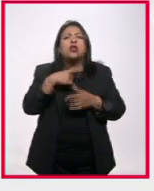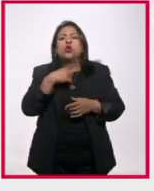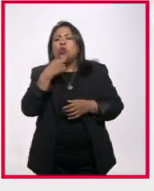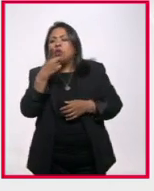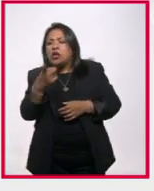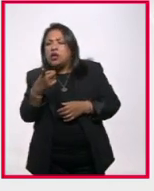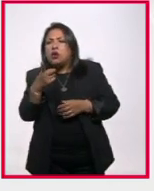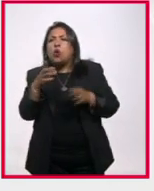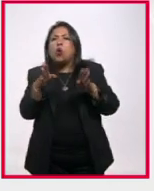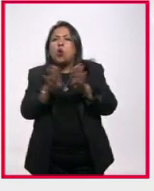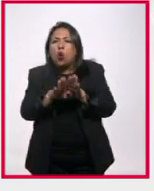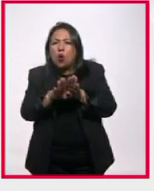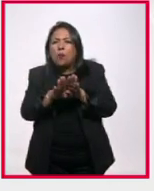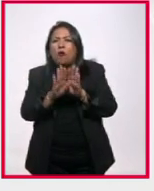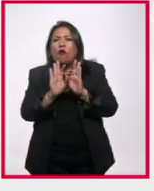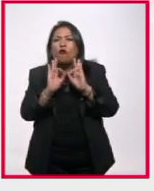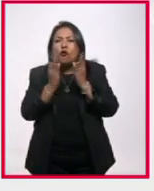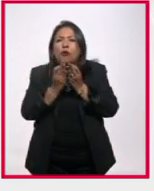diciendo, cómo quiero decirlo.